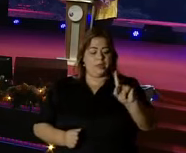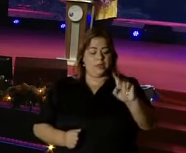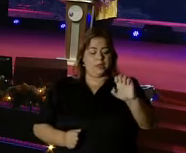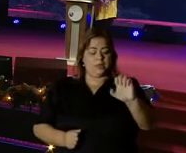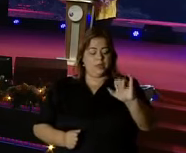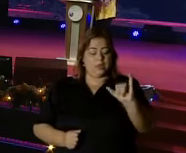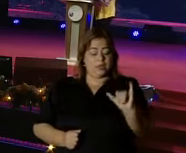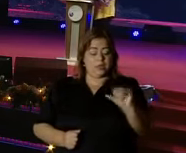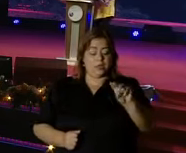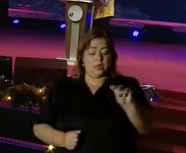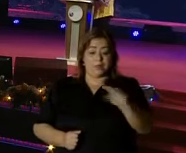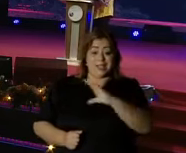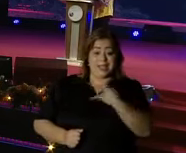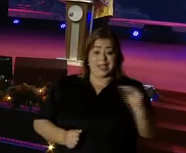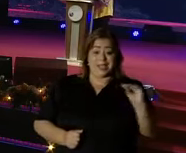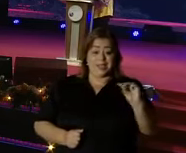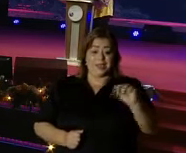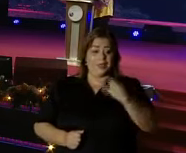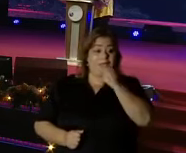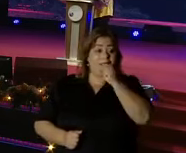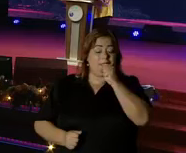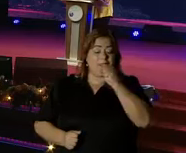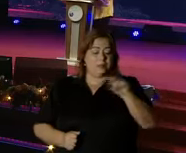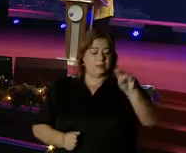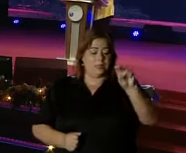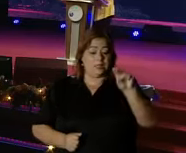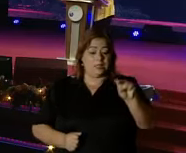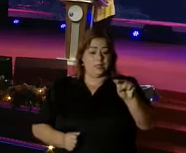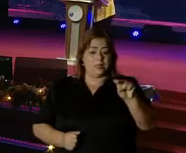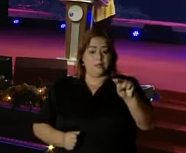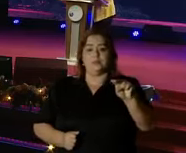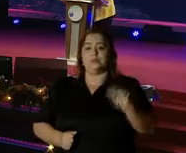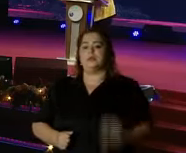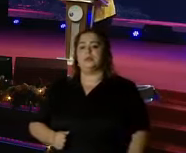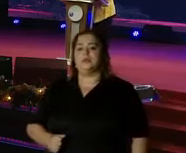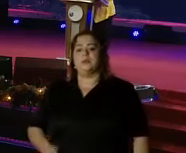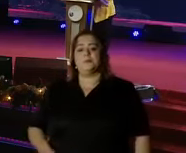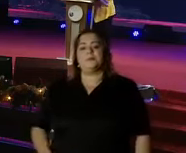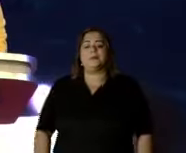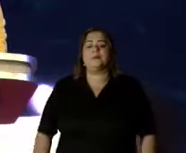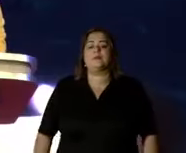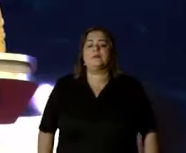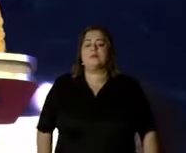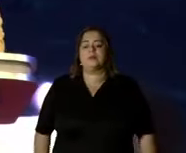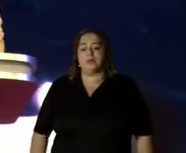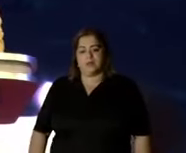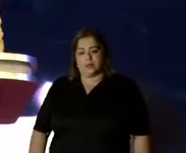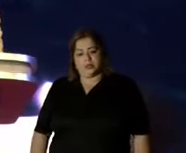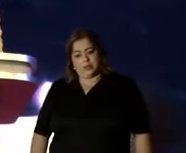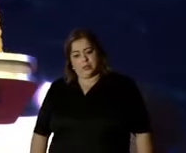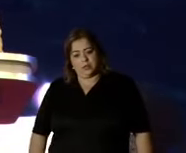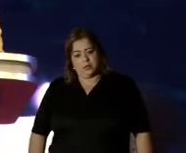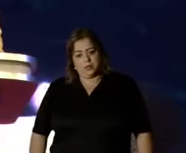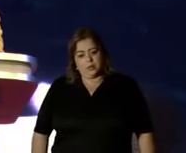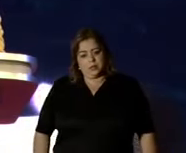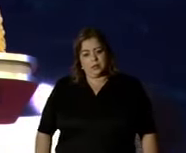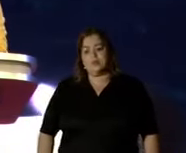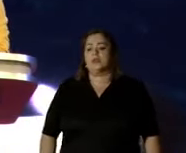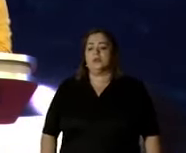venga a despedir el año en la senda antigua. Y me pasaron una notita también